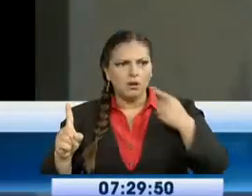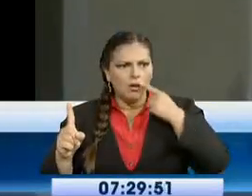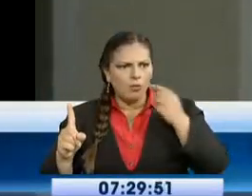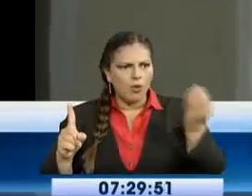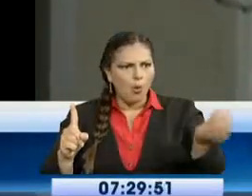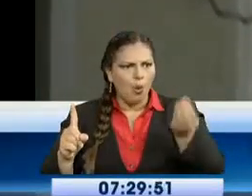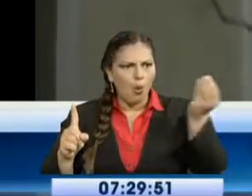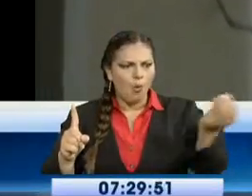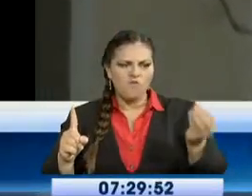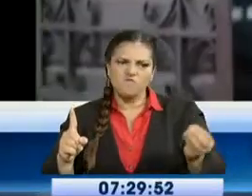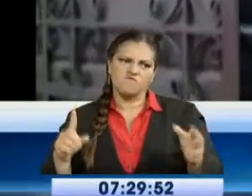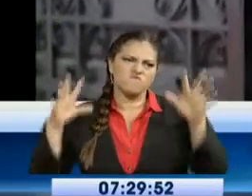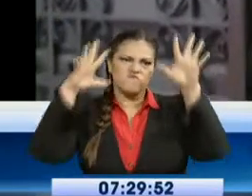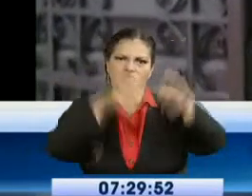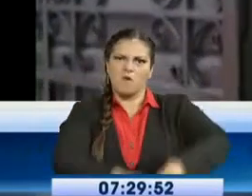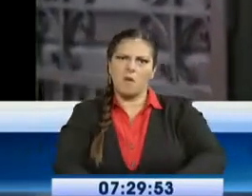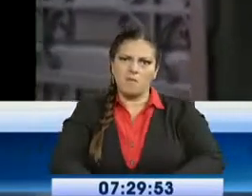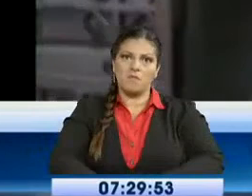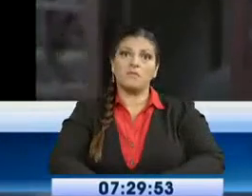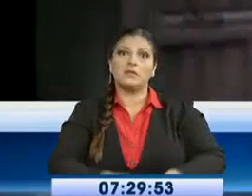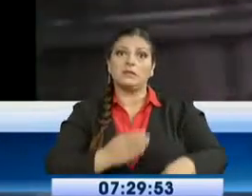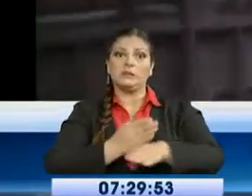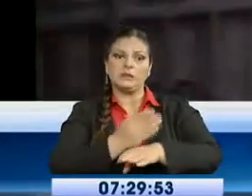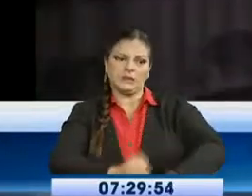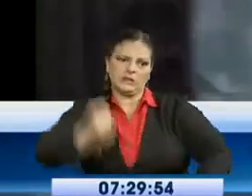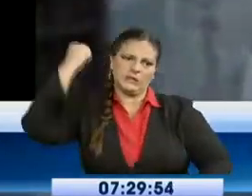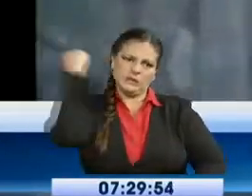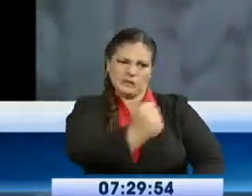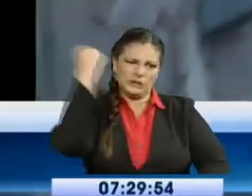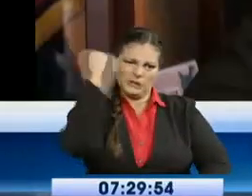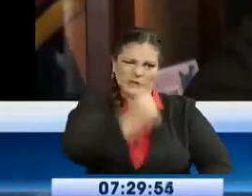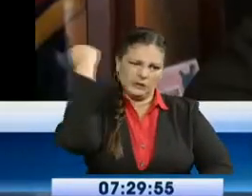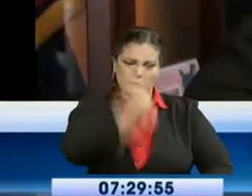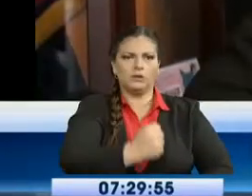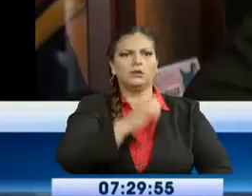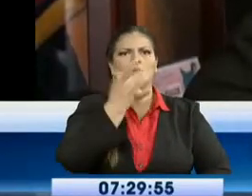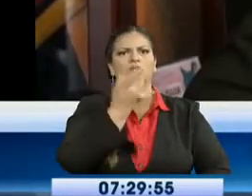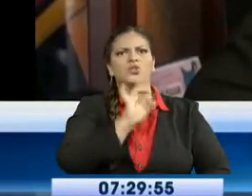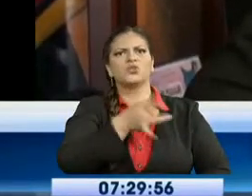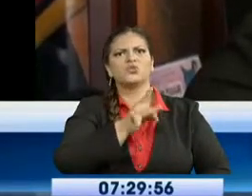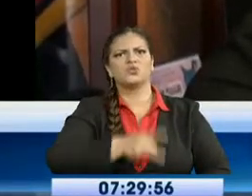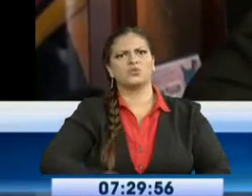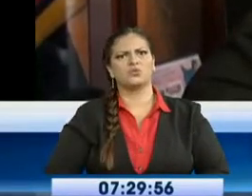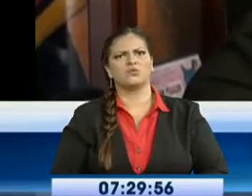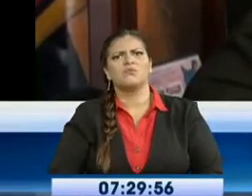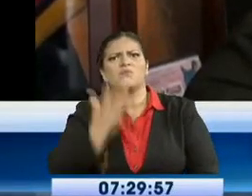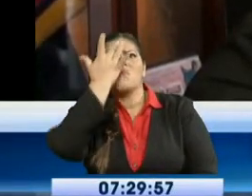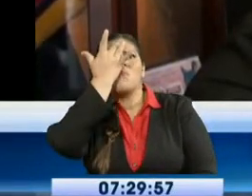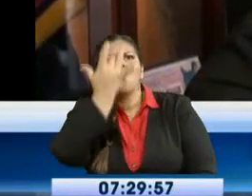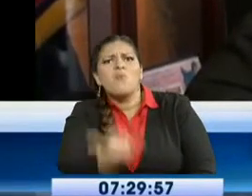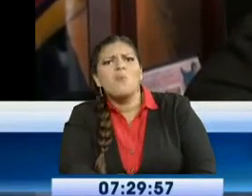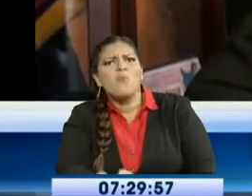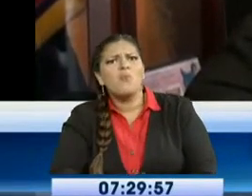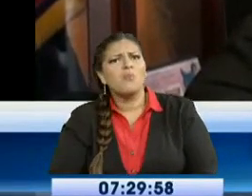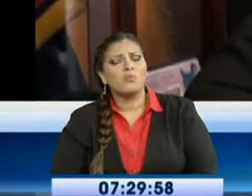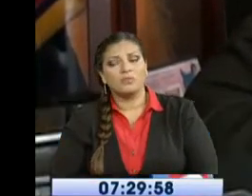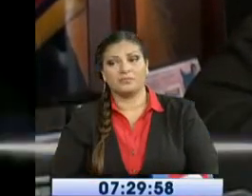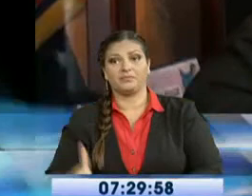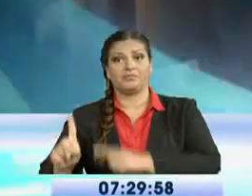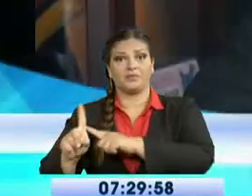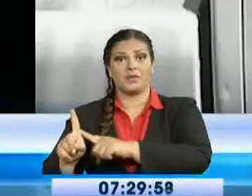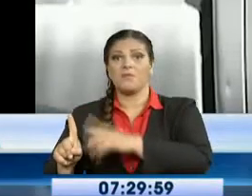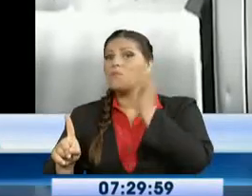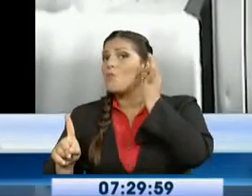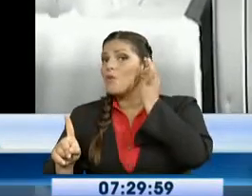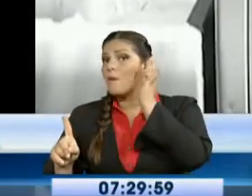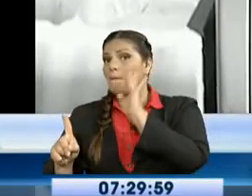según testigos, tras encontrarlo con su esposa. Propinó 18 puñaladas a un ciudadano aquí